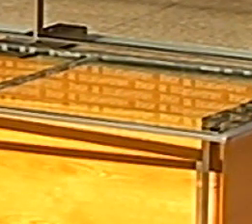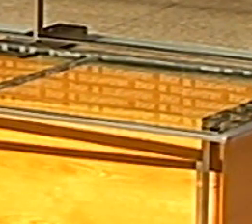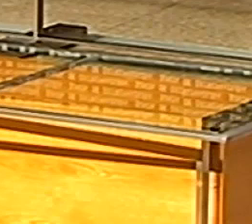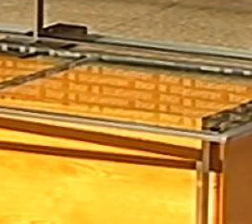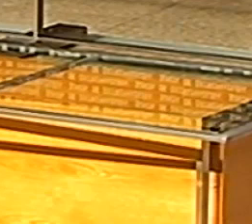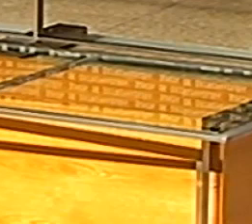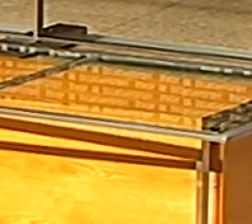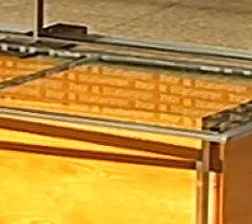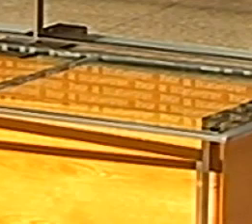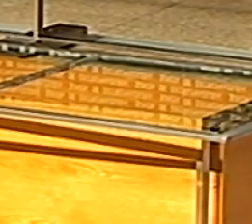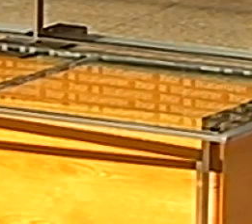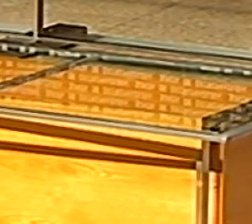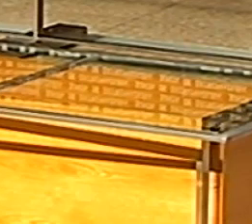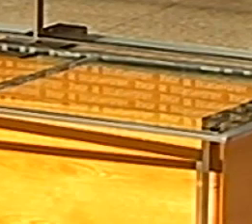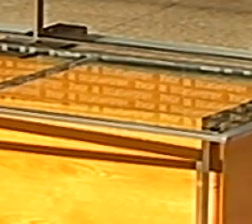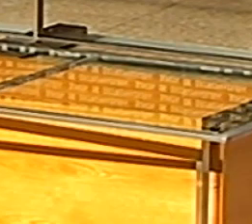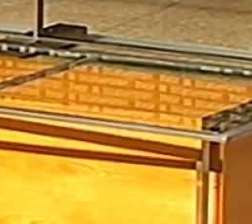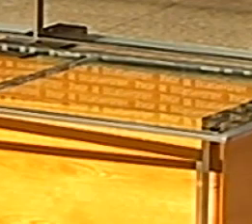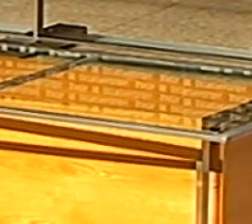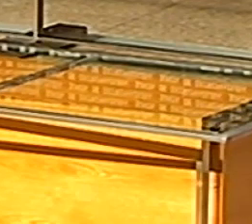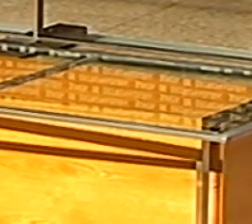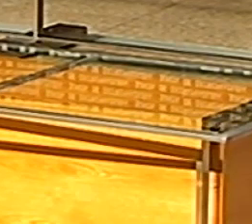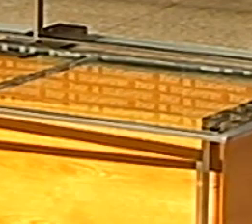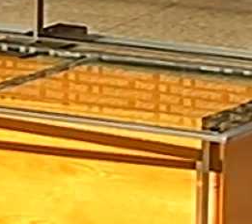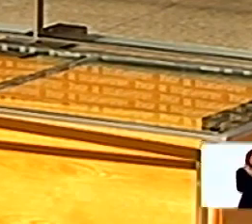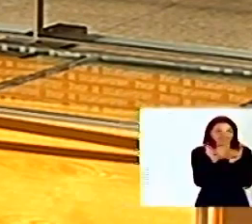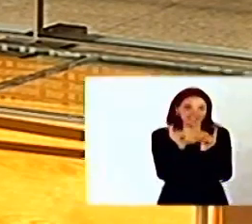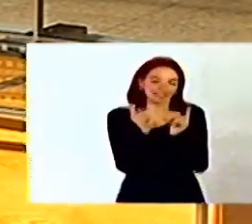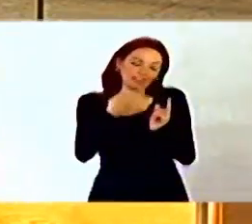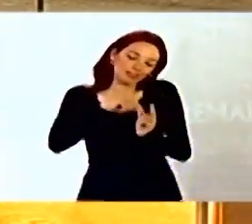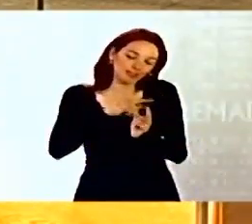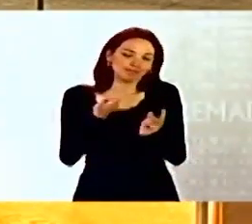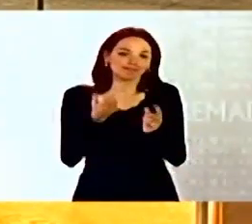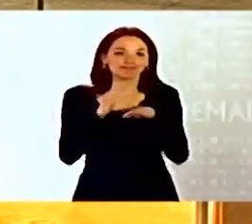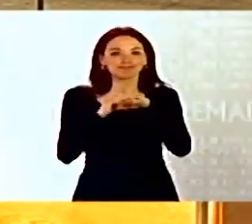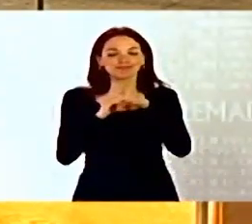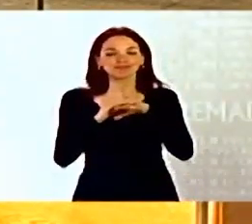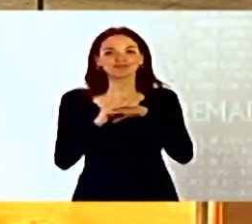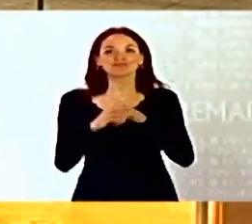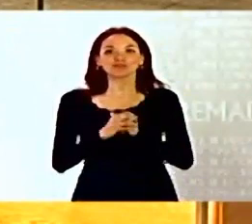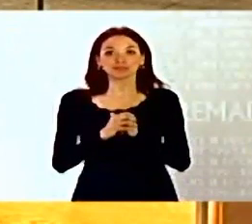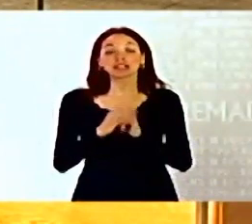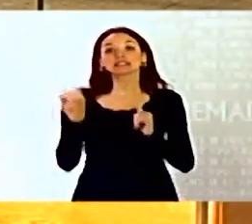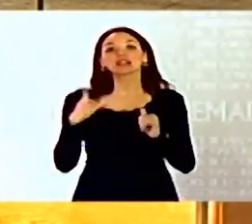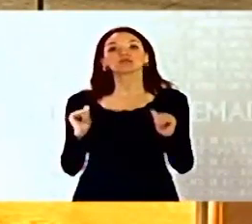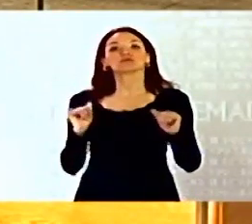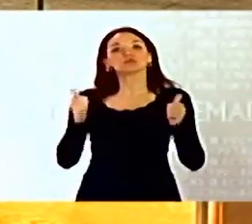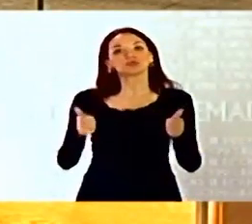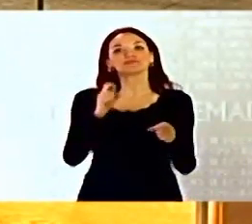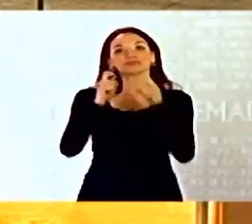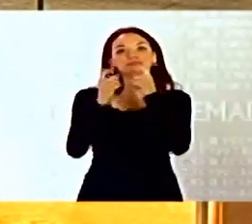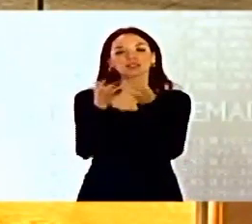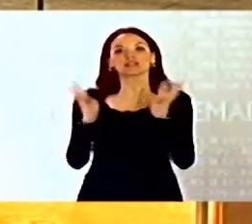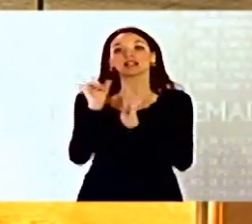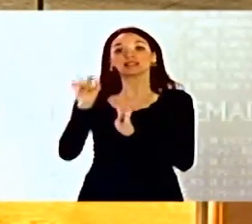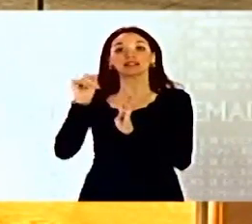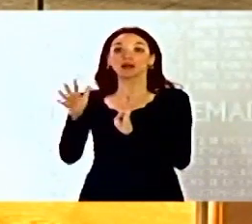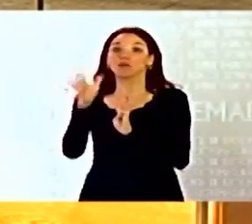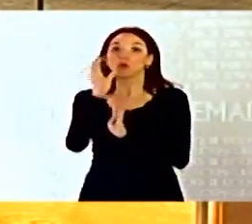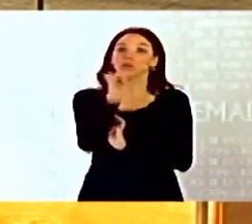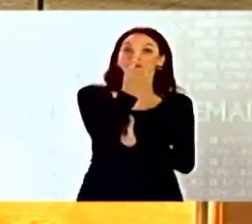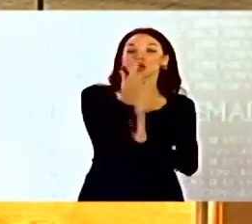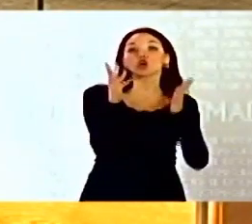y nosotros pues también tenemos nuestros pequeños fallos, así es que vamos a dar comienzo a la rueda de prensa habitual tras el Consejo